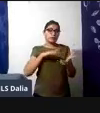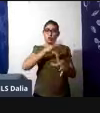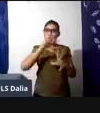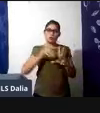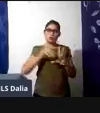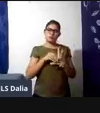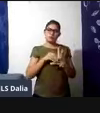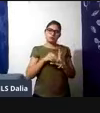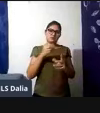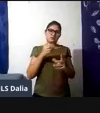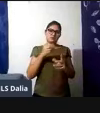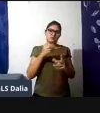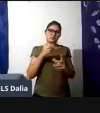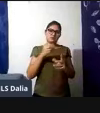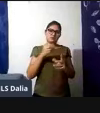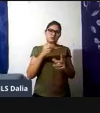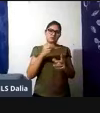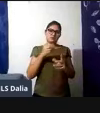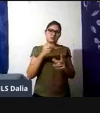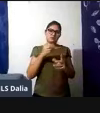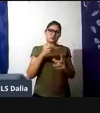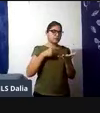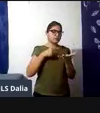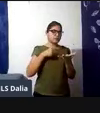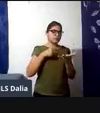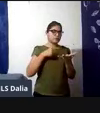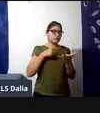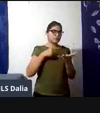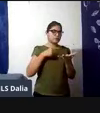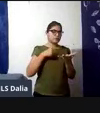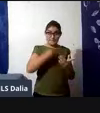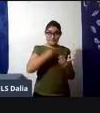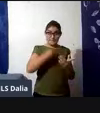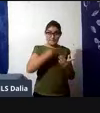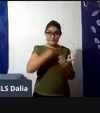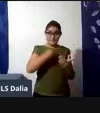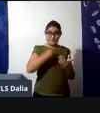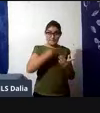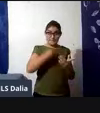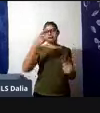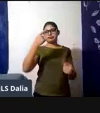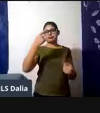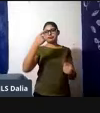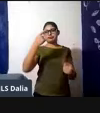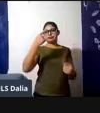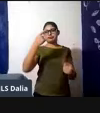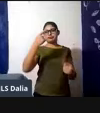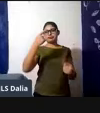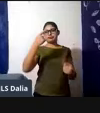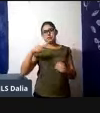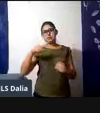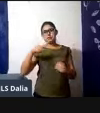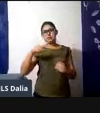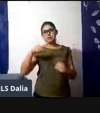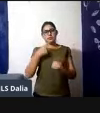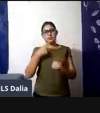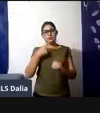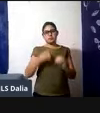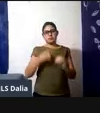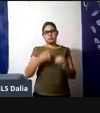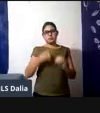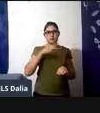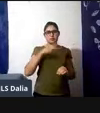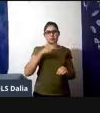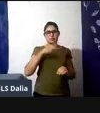insultando hace cosas, lo bloqueo y lo denuncio. Si es una opinión distinta a la mía, lo